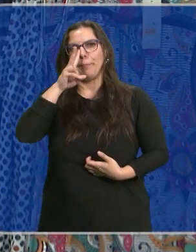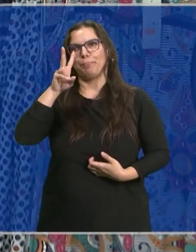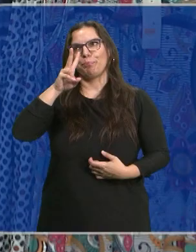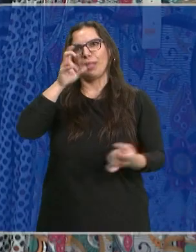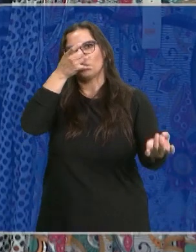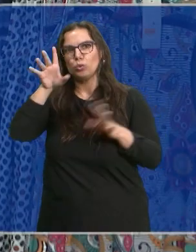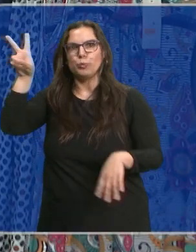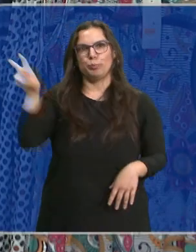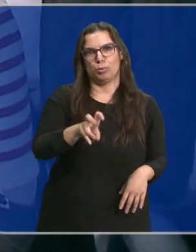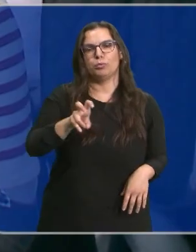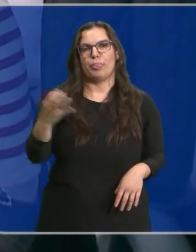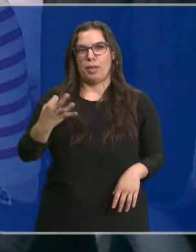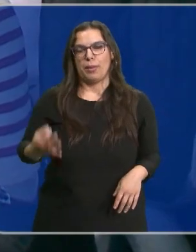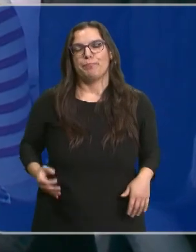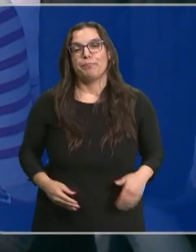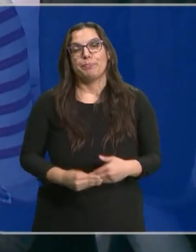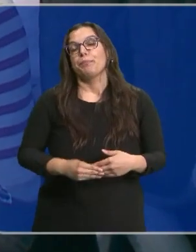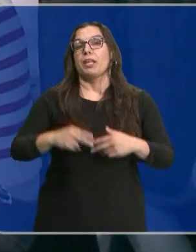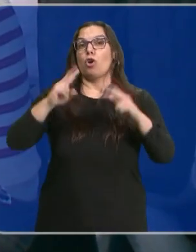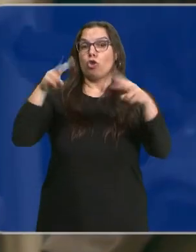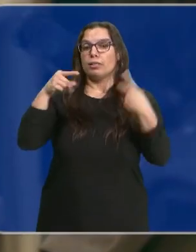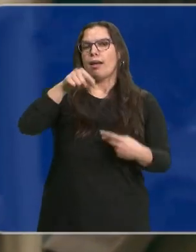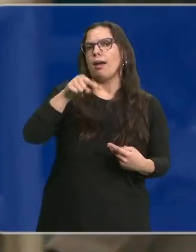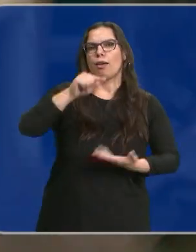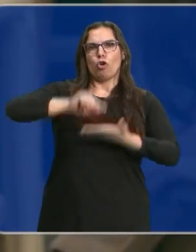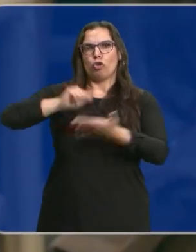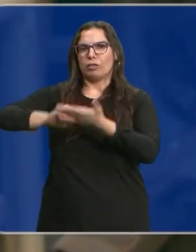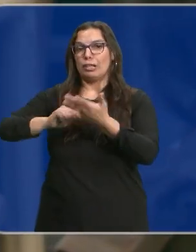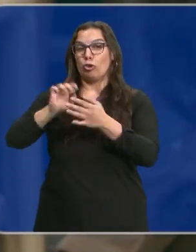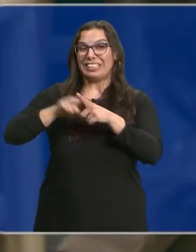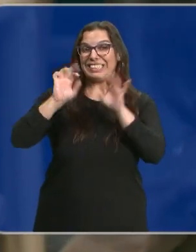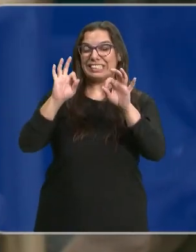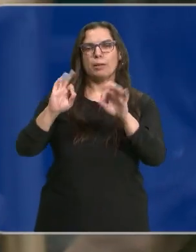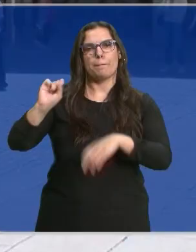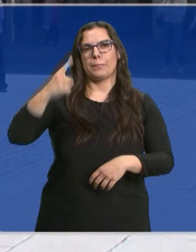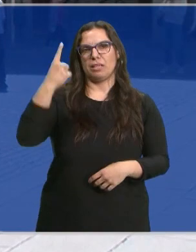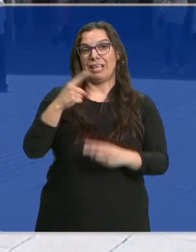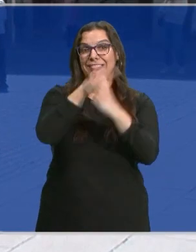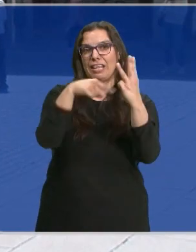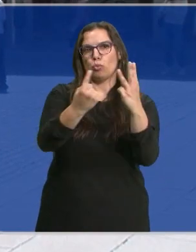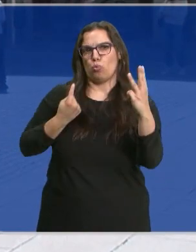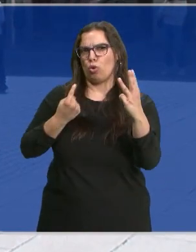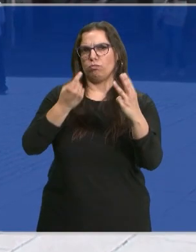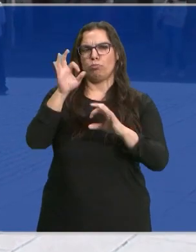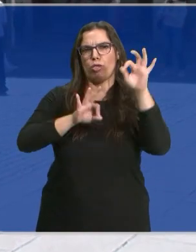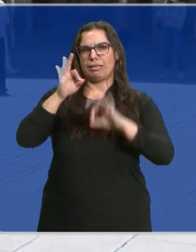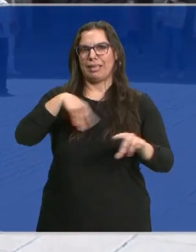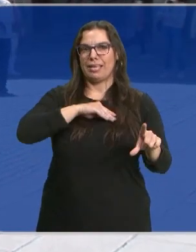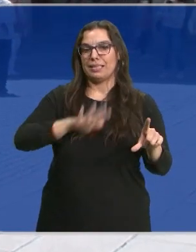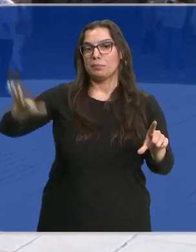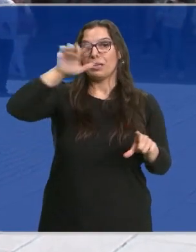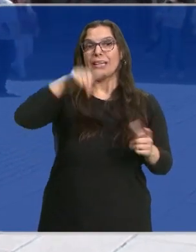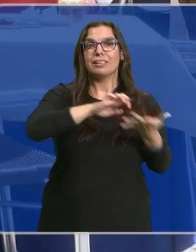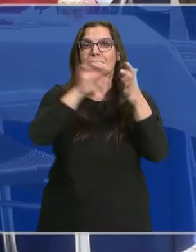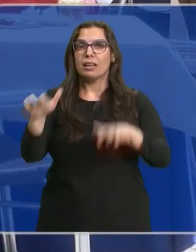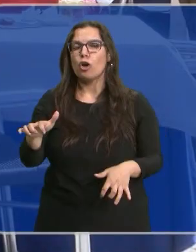sustituir con gente nueva. La hostelería es el sector con más empleados con este contrato, uno de cada tres en todo el país. Pero en Castilla